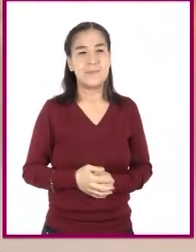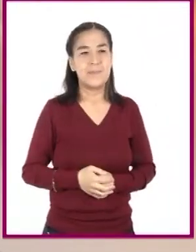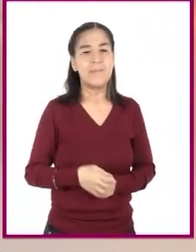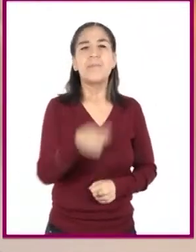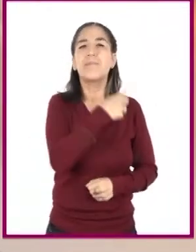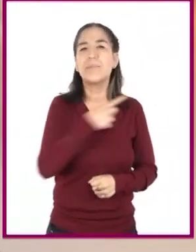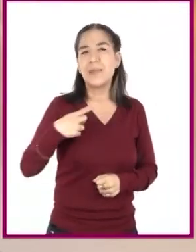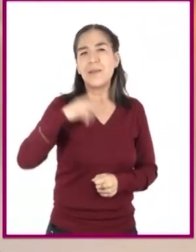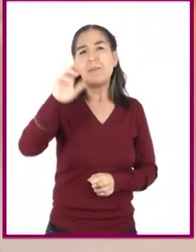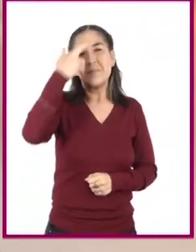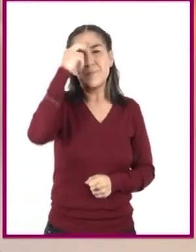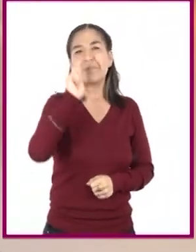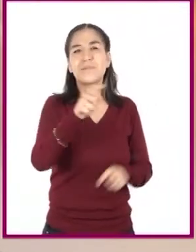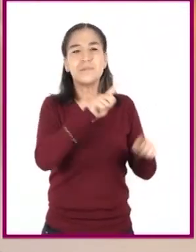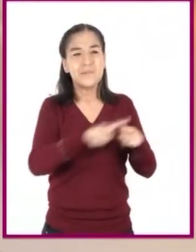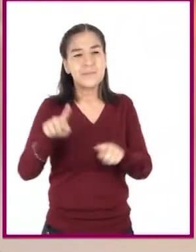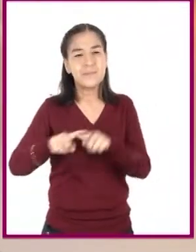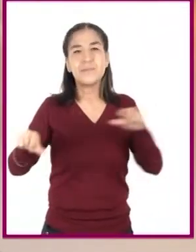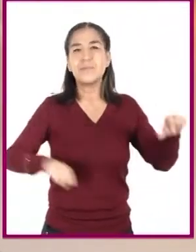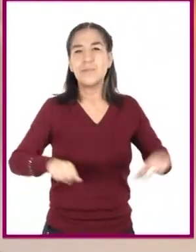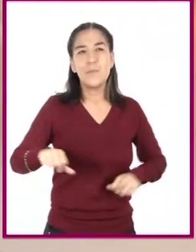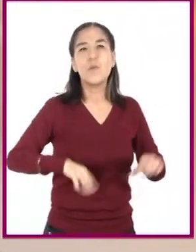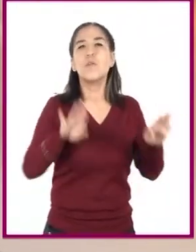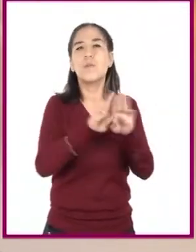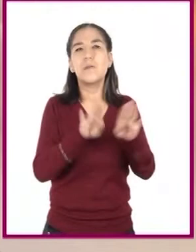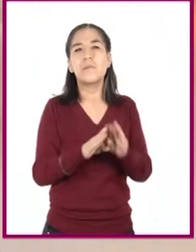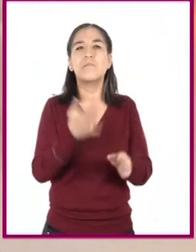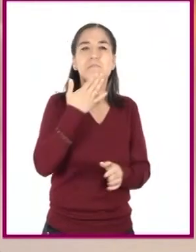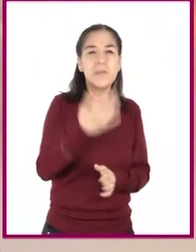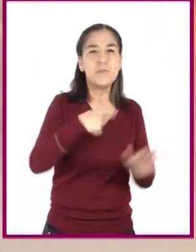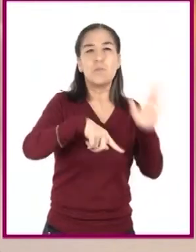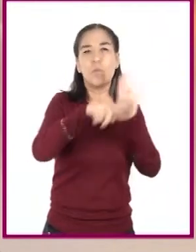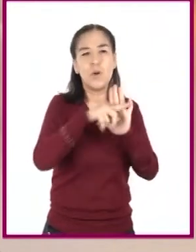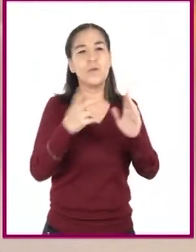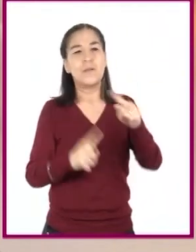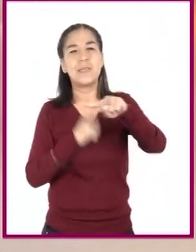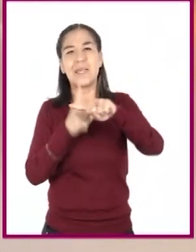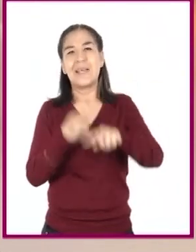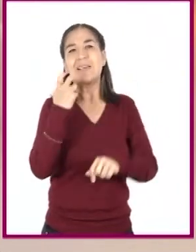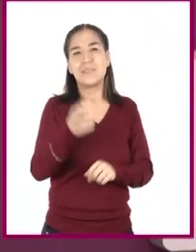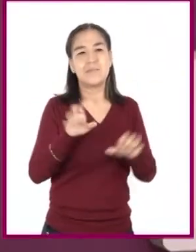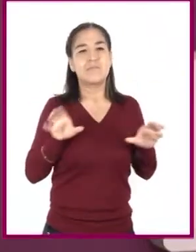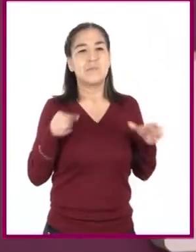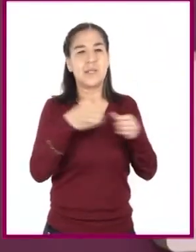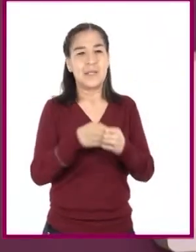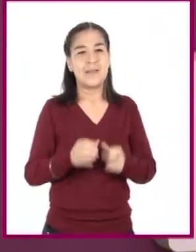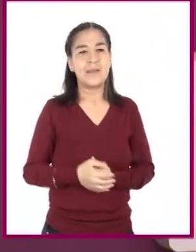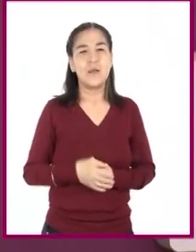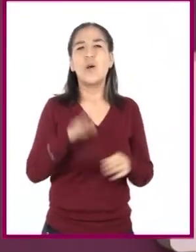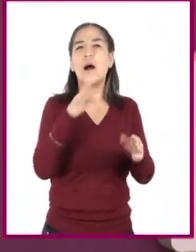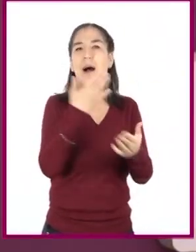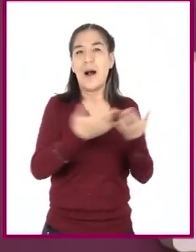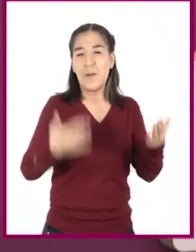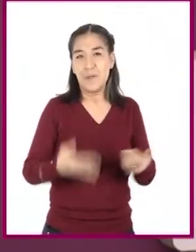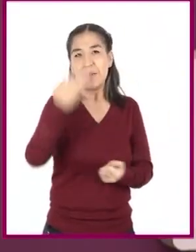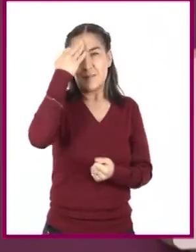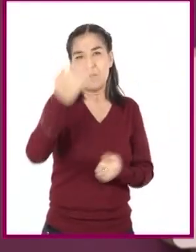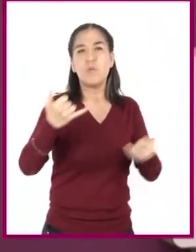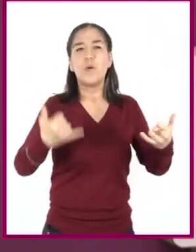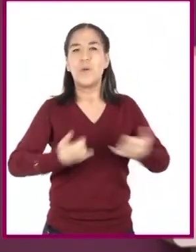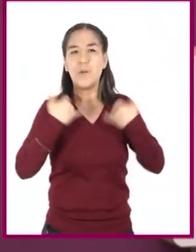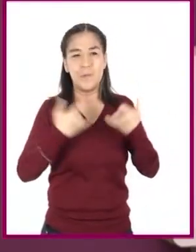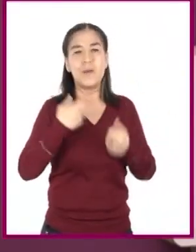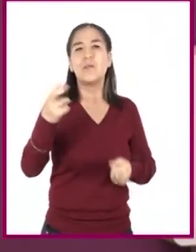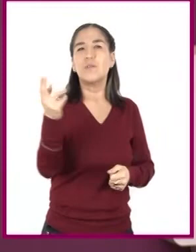nuestras acciones individuales repercuten positiva o negativamente en nuestra comunidad. Actualmente, jóvenes como tú